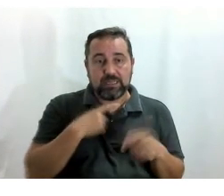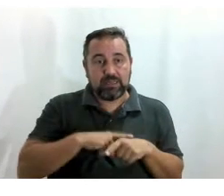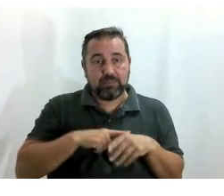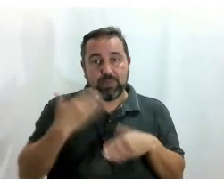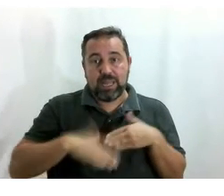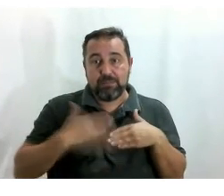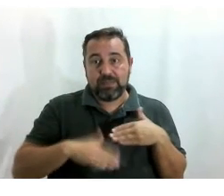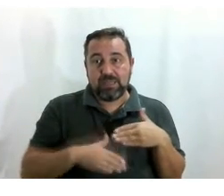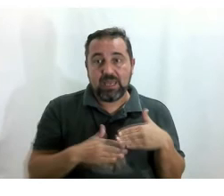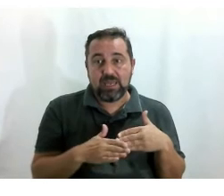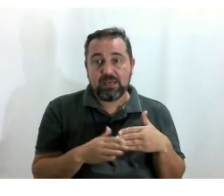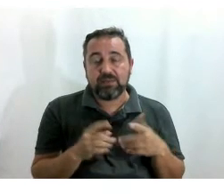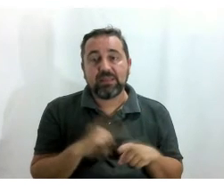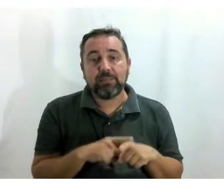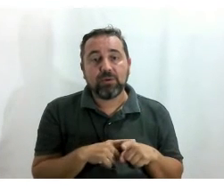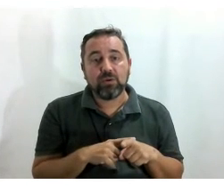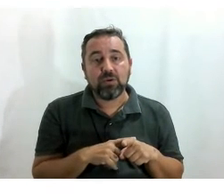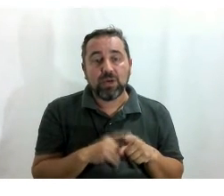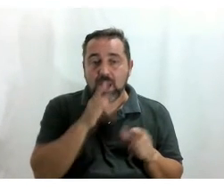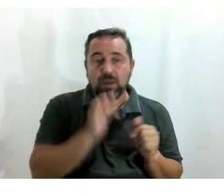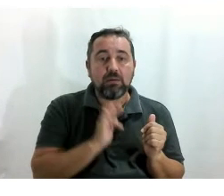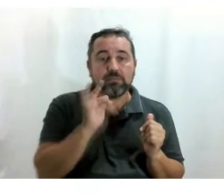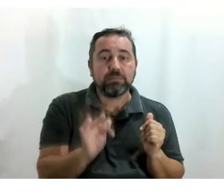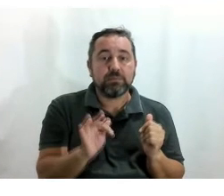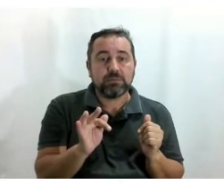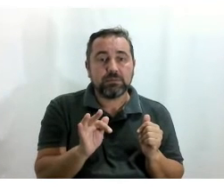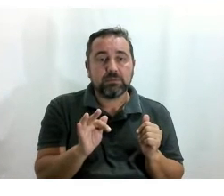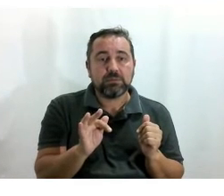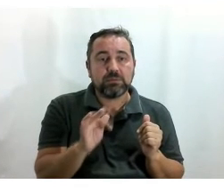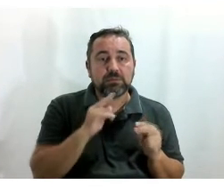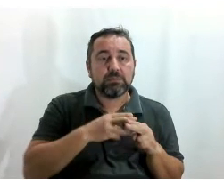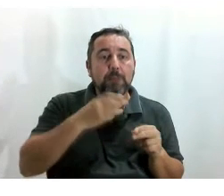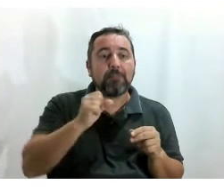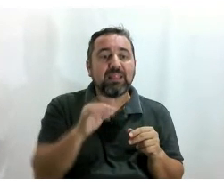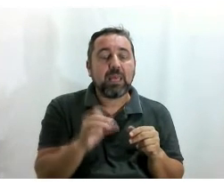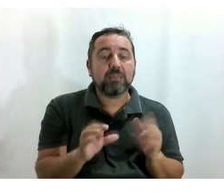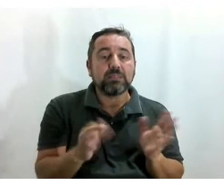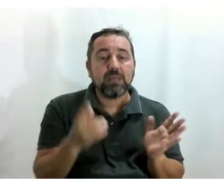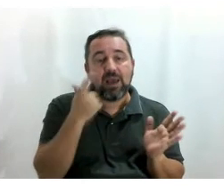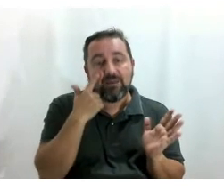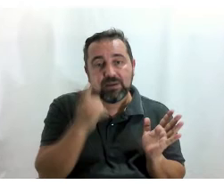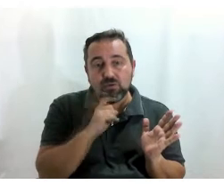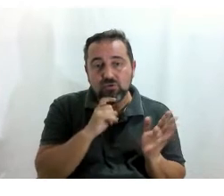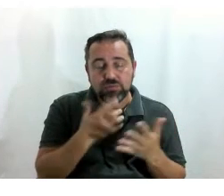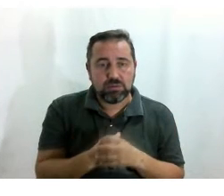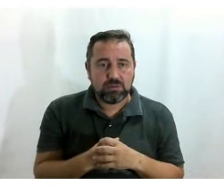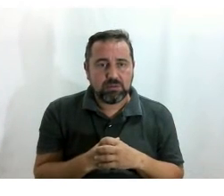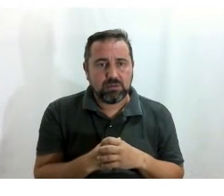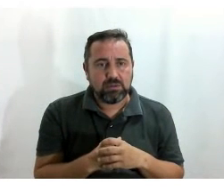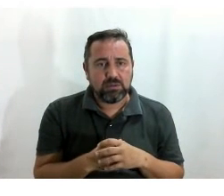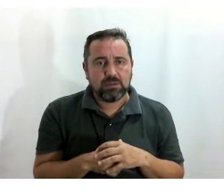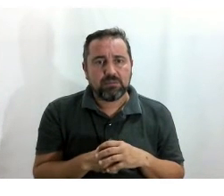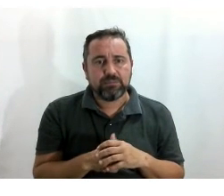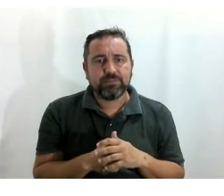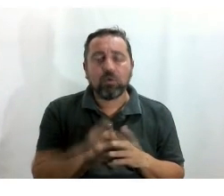límites de tiempo, vamos a dar paso a Matías. Matías, a ver cómo lo hacemos